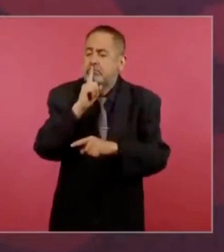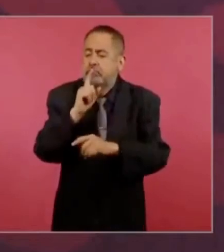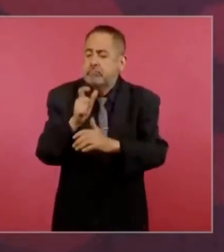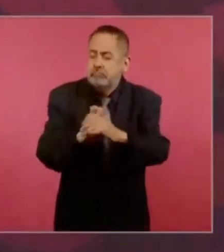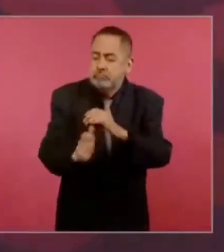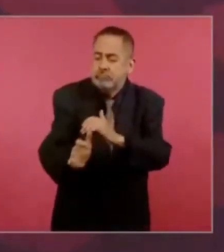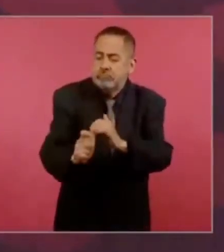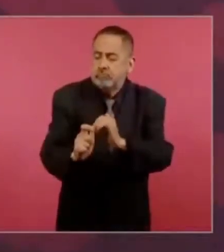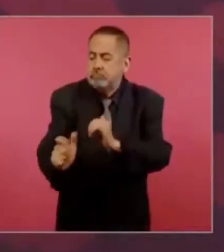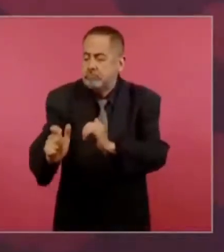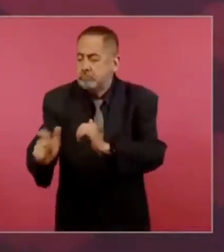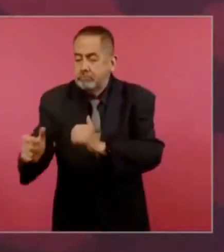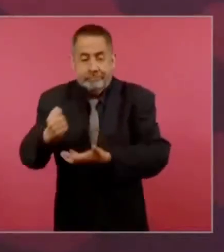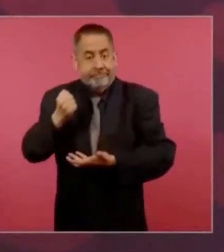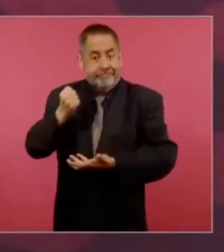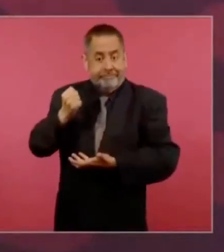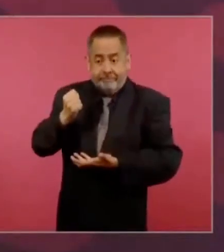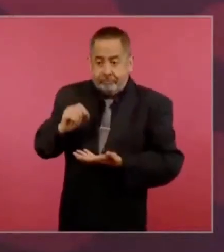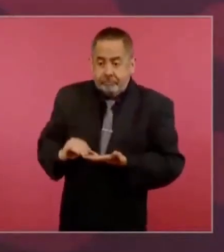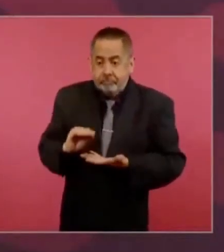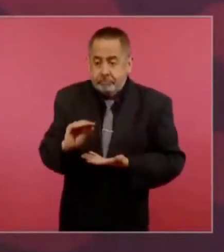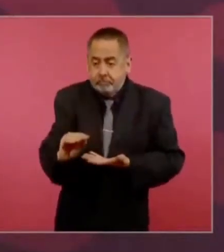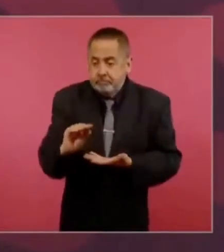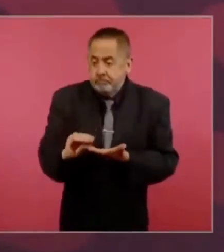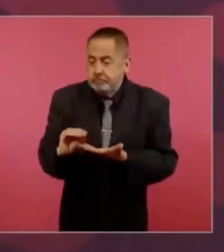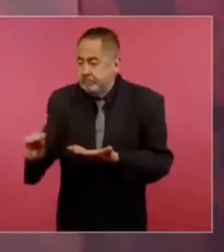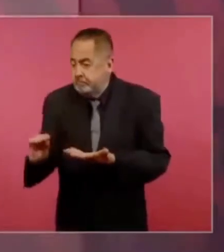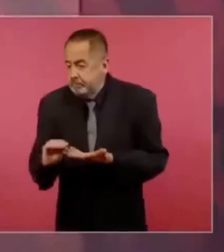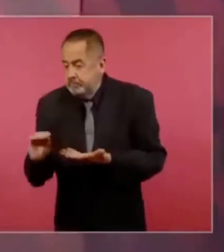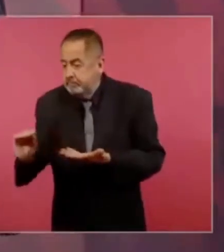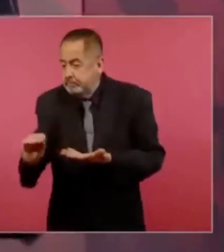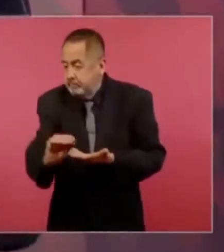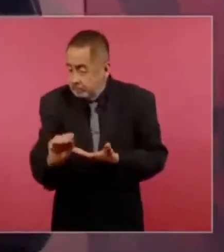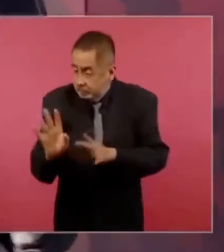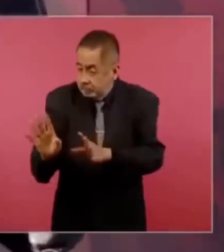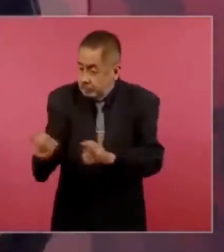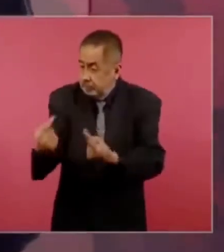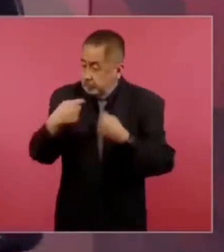y para eso utilizaban el presupuesto. Por eso, de manera